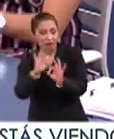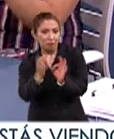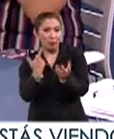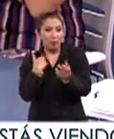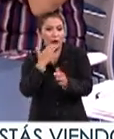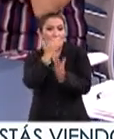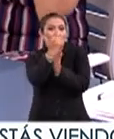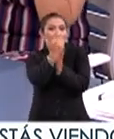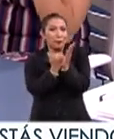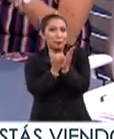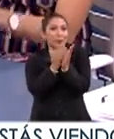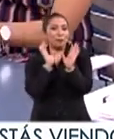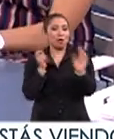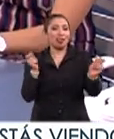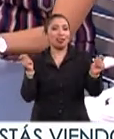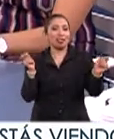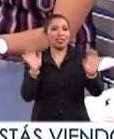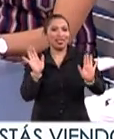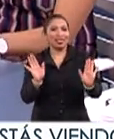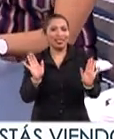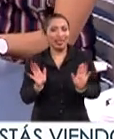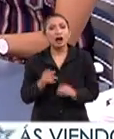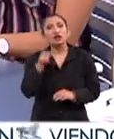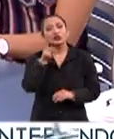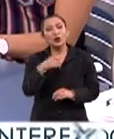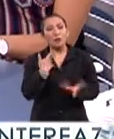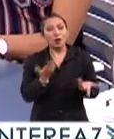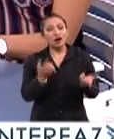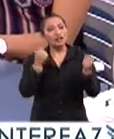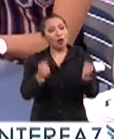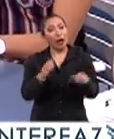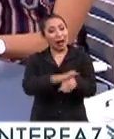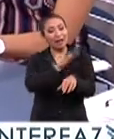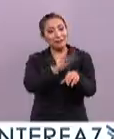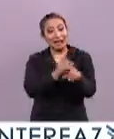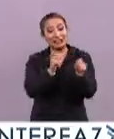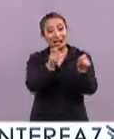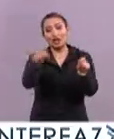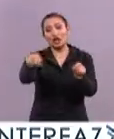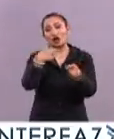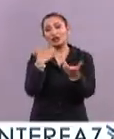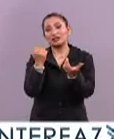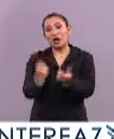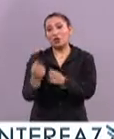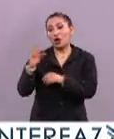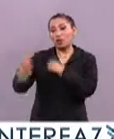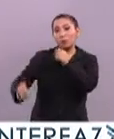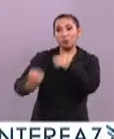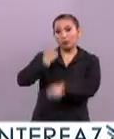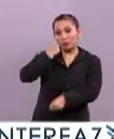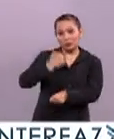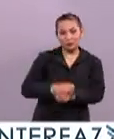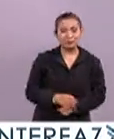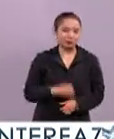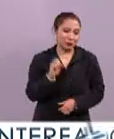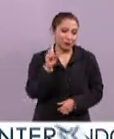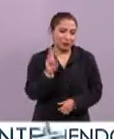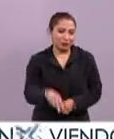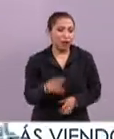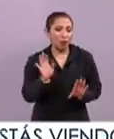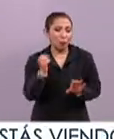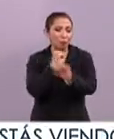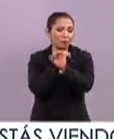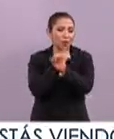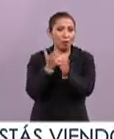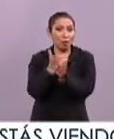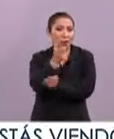de poderlos tener. O sea, digamos que tú garantizabas la calificación y ellos garantizaban que no te bullearan. Así es, o sea, era la